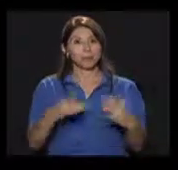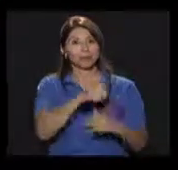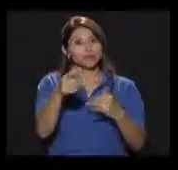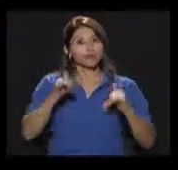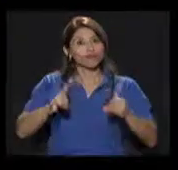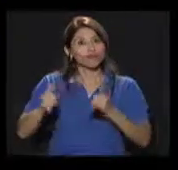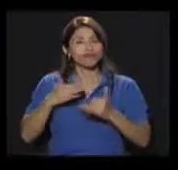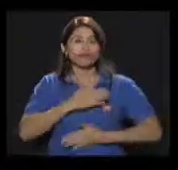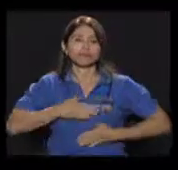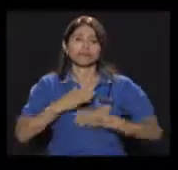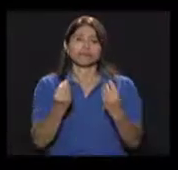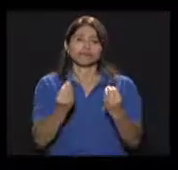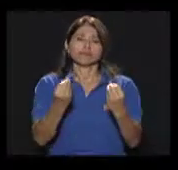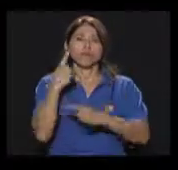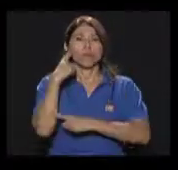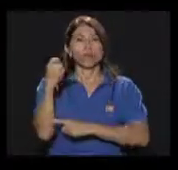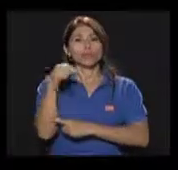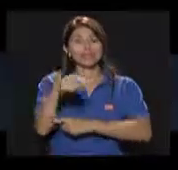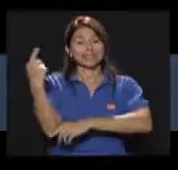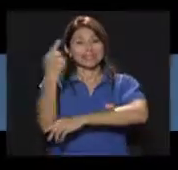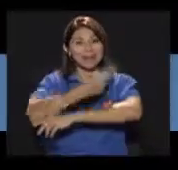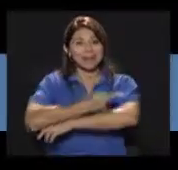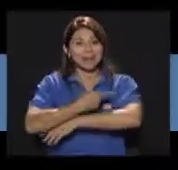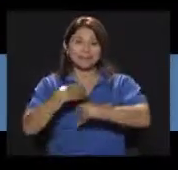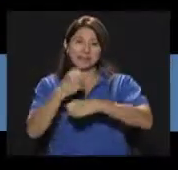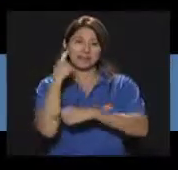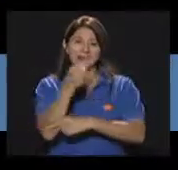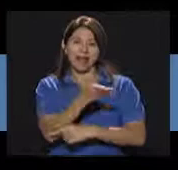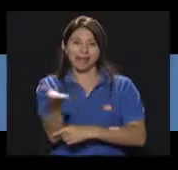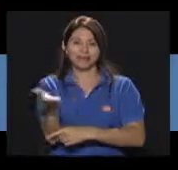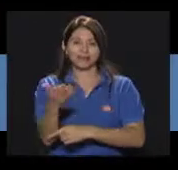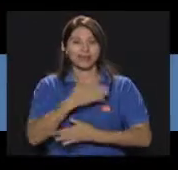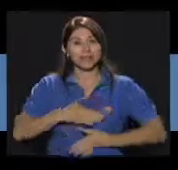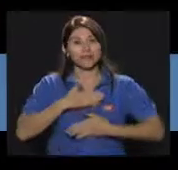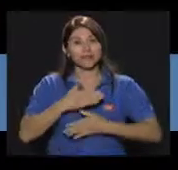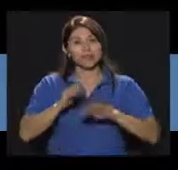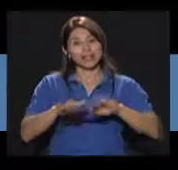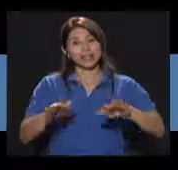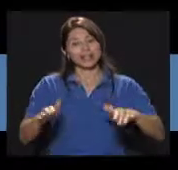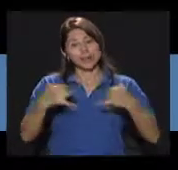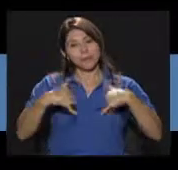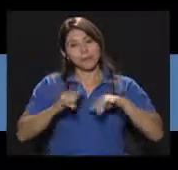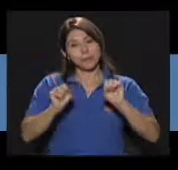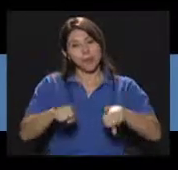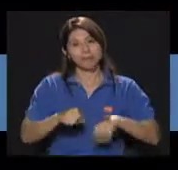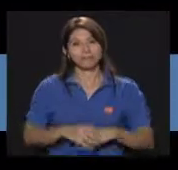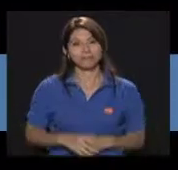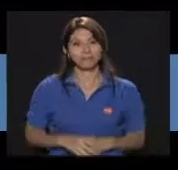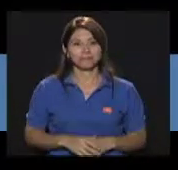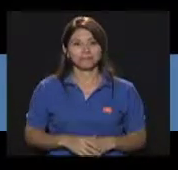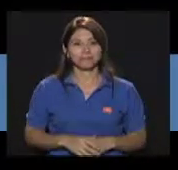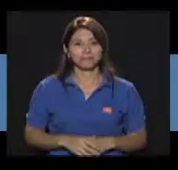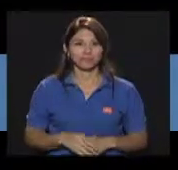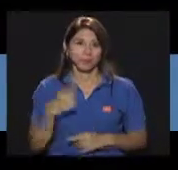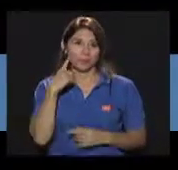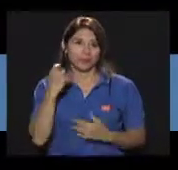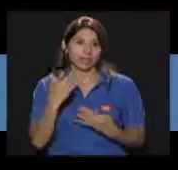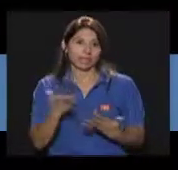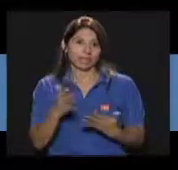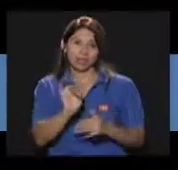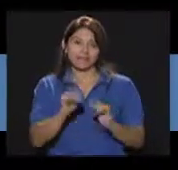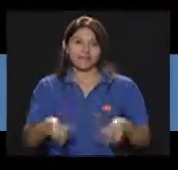Pues que jueguen, que se diviertan mucho porque es un día hecho para ellos. Que disfruten la infancia mientras pueden,